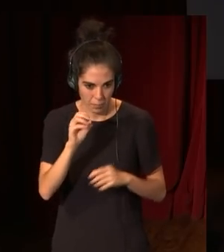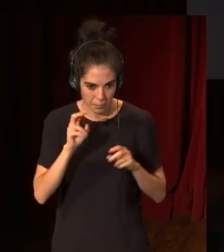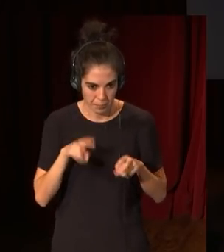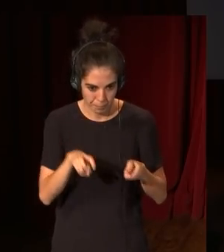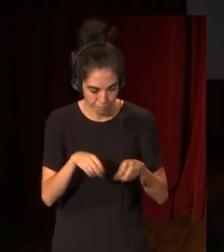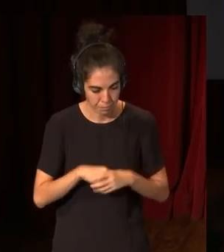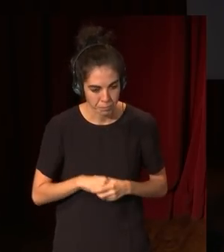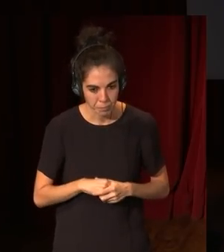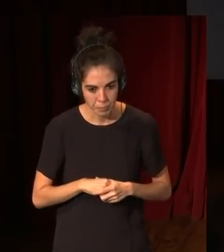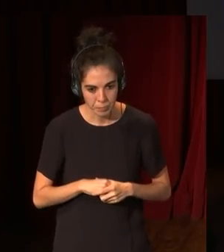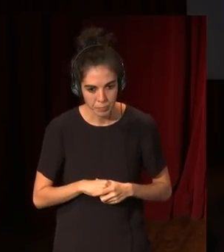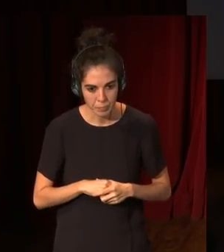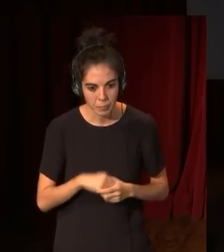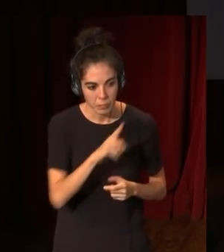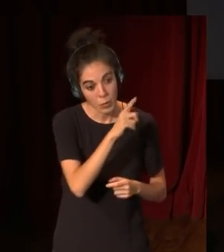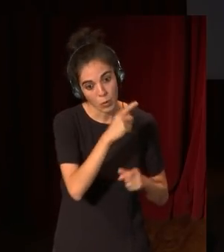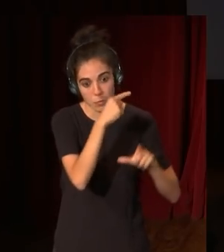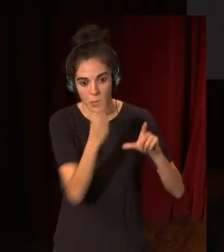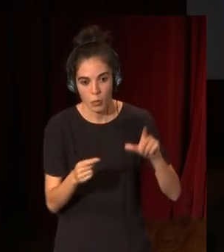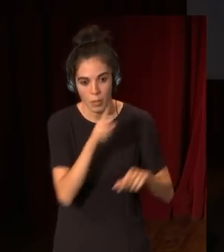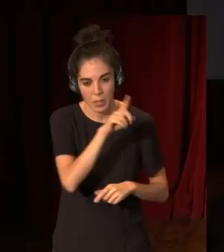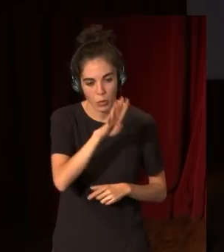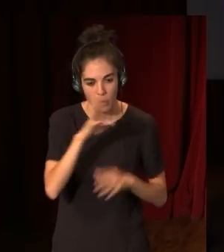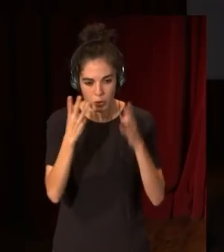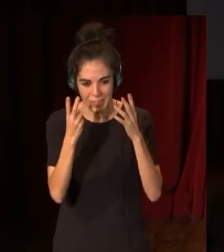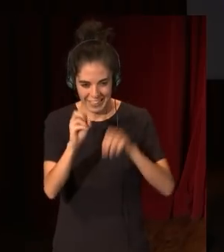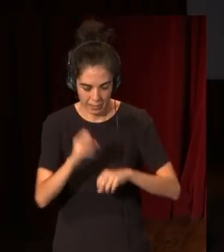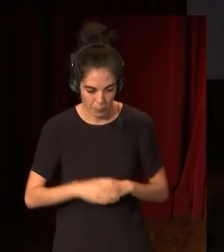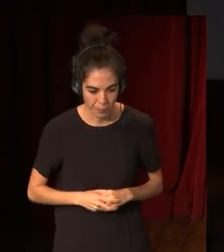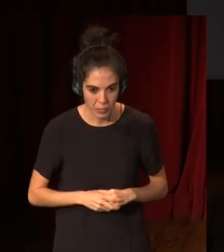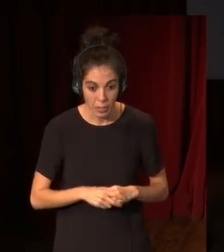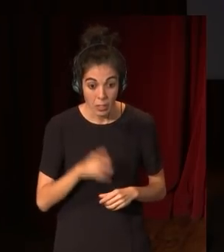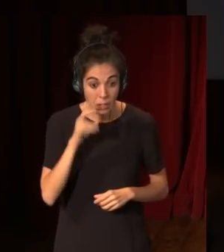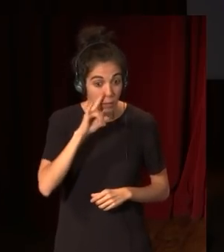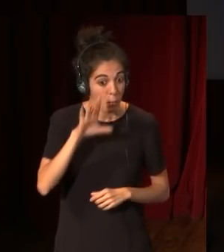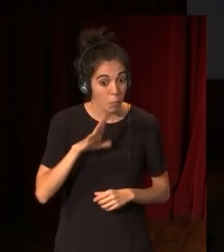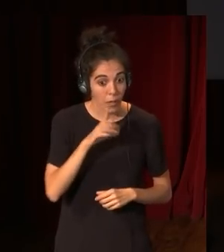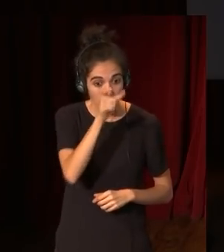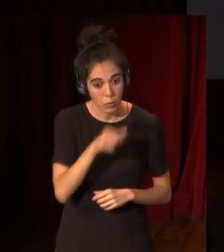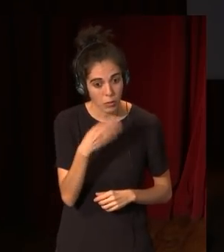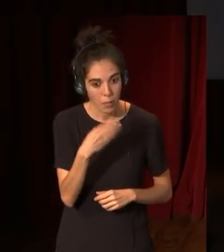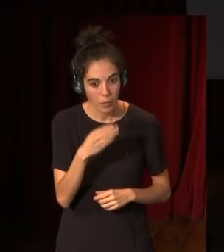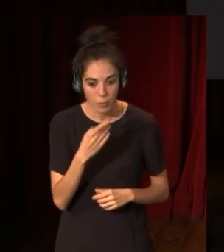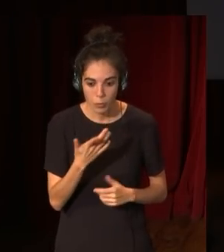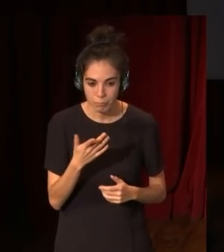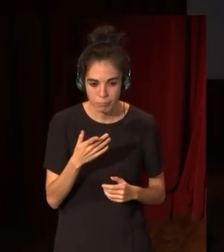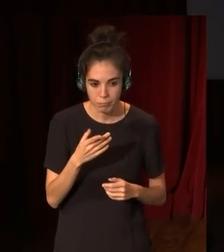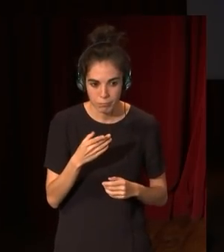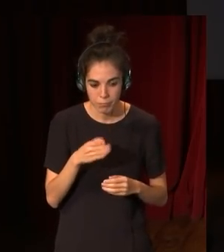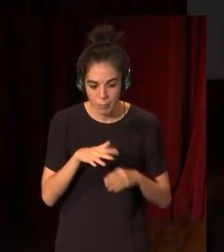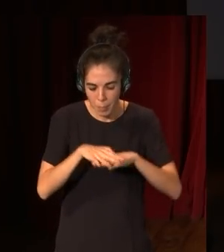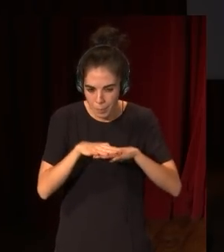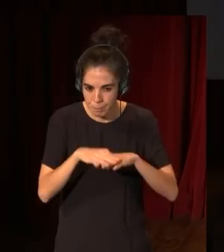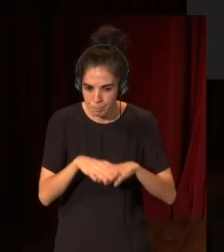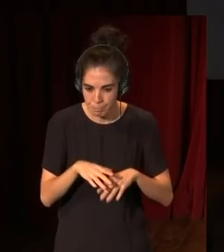se sitúan en 1470 y bermejo parece sentir una fascinación hacia este tipo de materiales y hacia